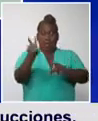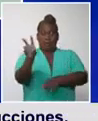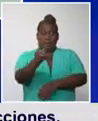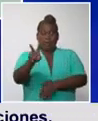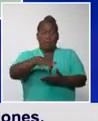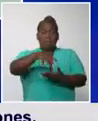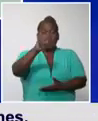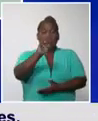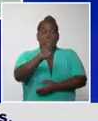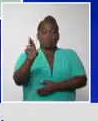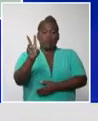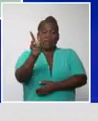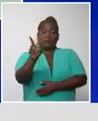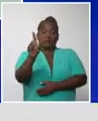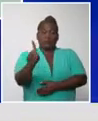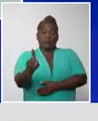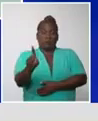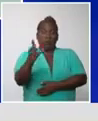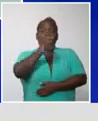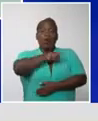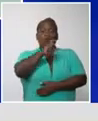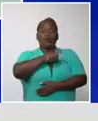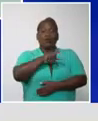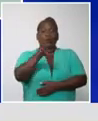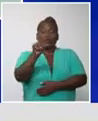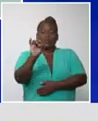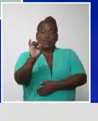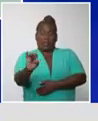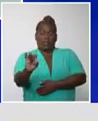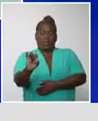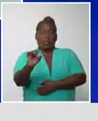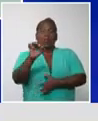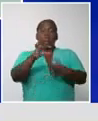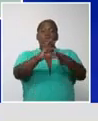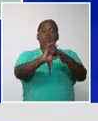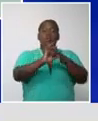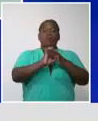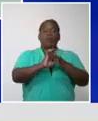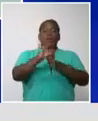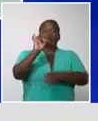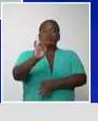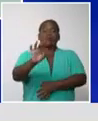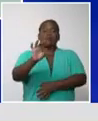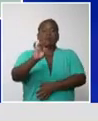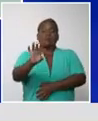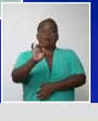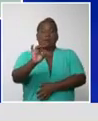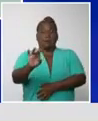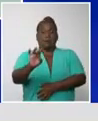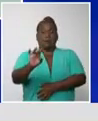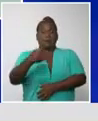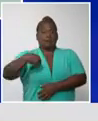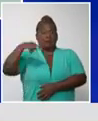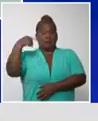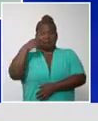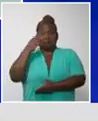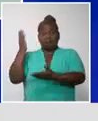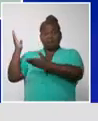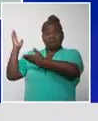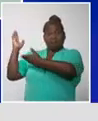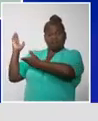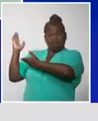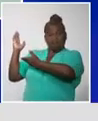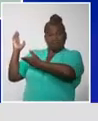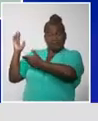Revolución 21, Cotorro 17 y Guanabacoa 15 en el día de ayer. Como ven, una